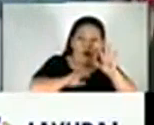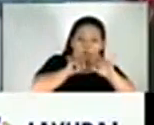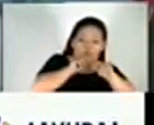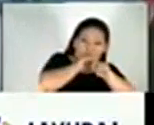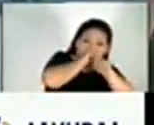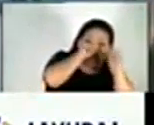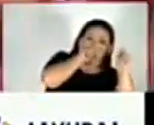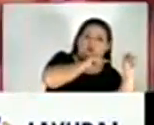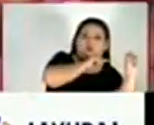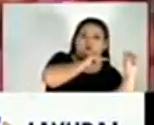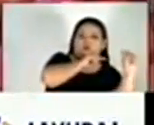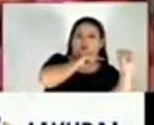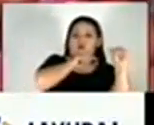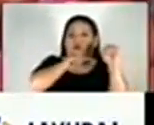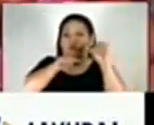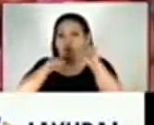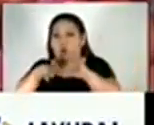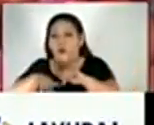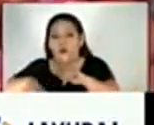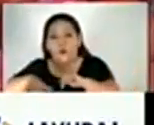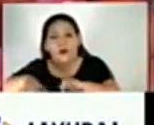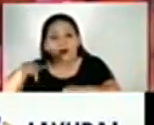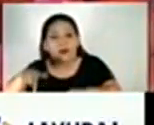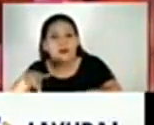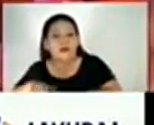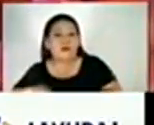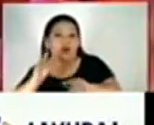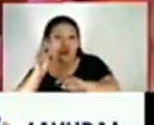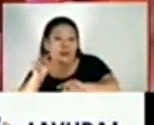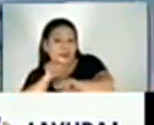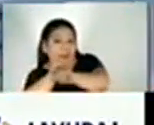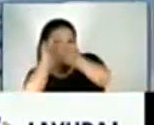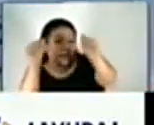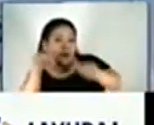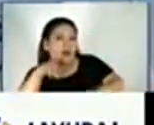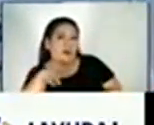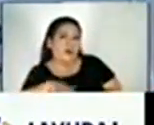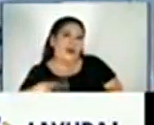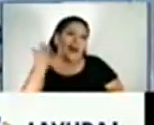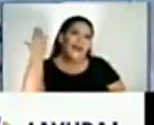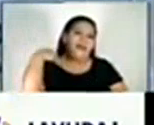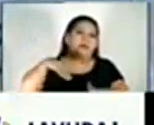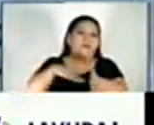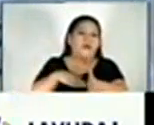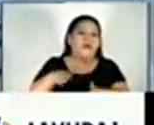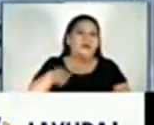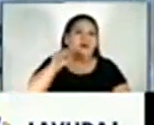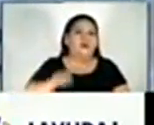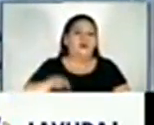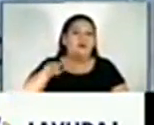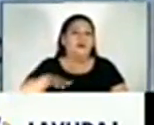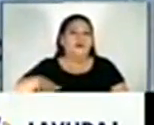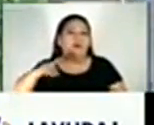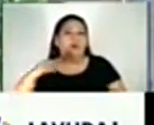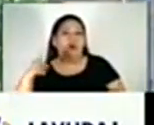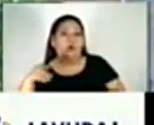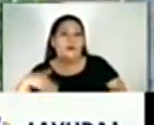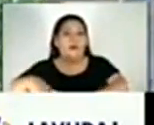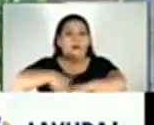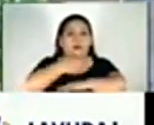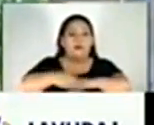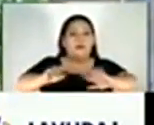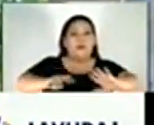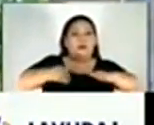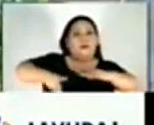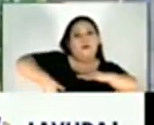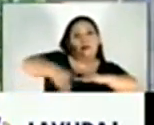camino desde La Palma, Chalatenango, para poder llegar a las 2 de la madrugada a la ex terminal del sur en Santa Tecla, ubicada entre la séptima